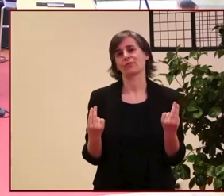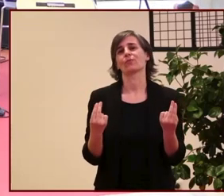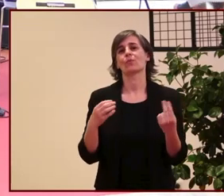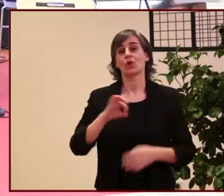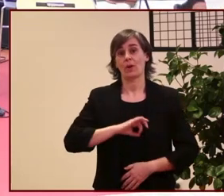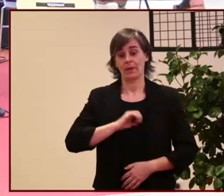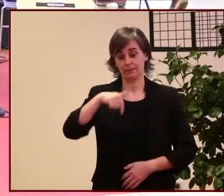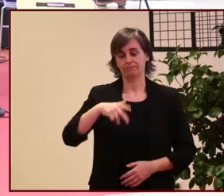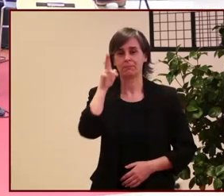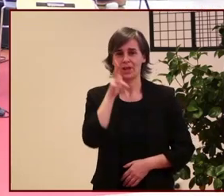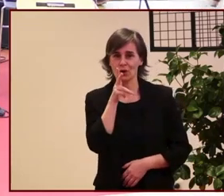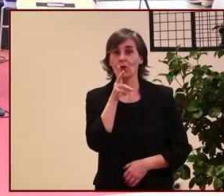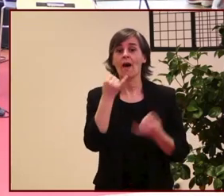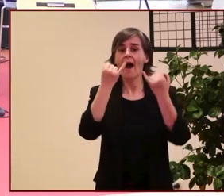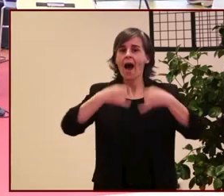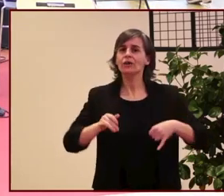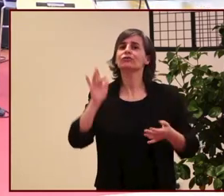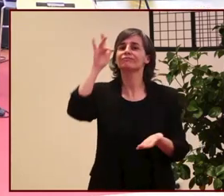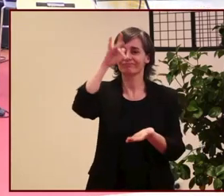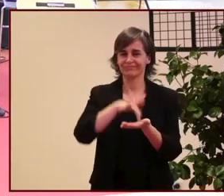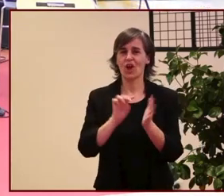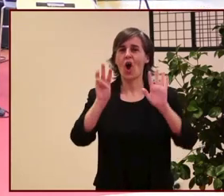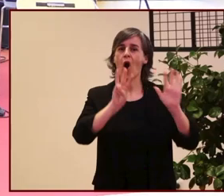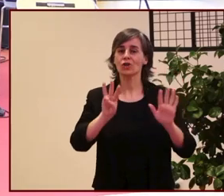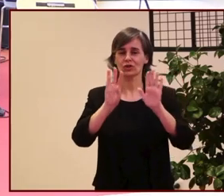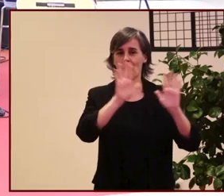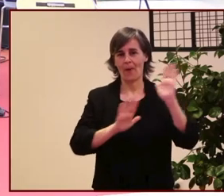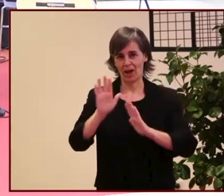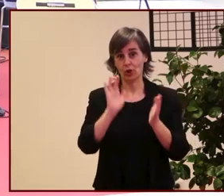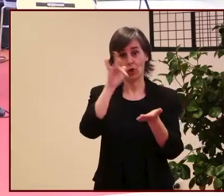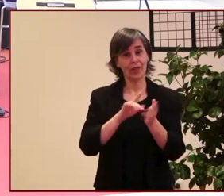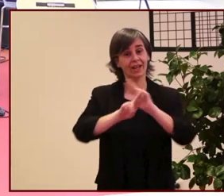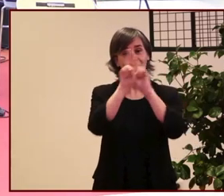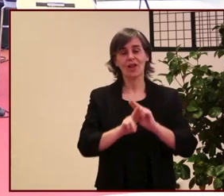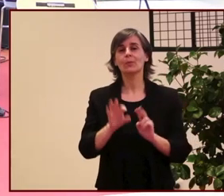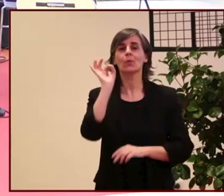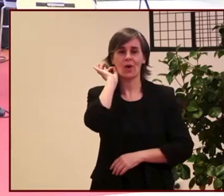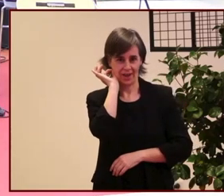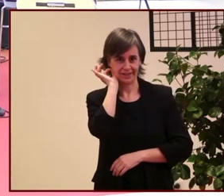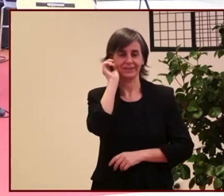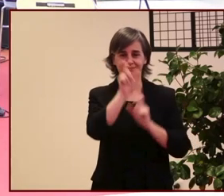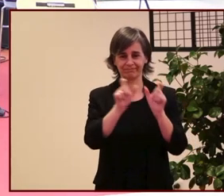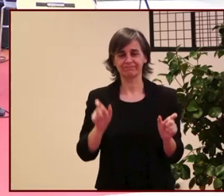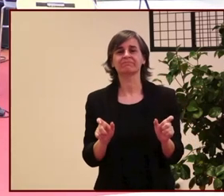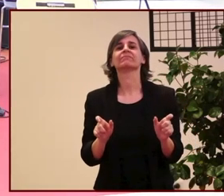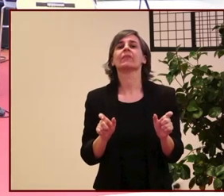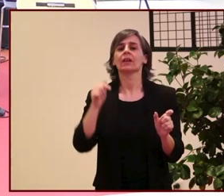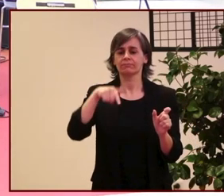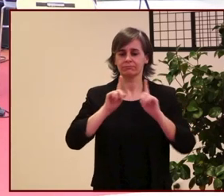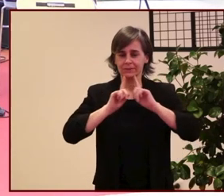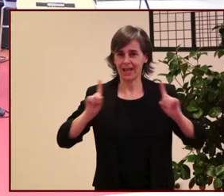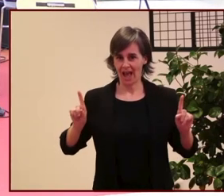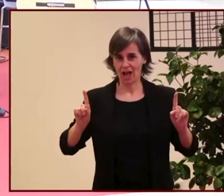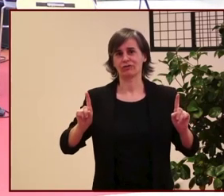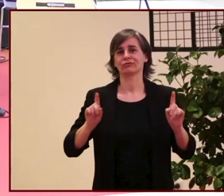aguantó con motivo de 8 de marzo día internacional de las mujeres que este año la institución provincial conmemora vice o